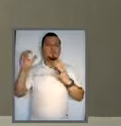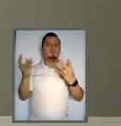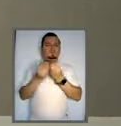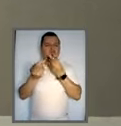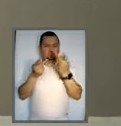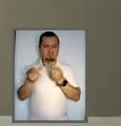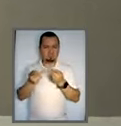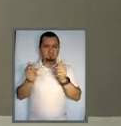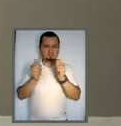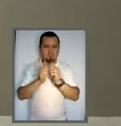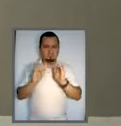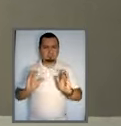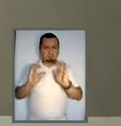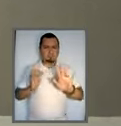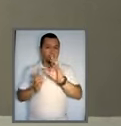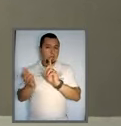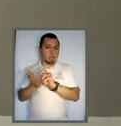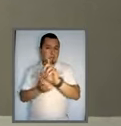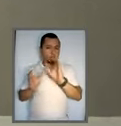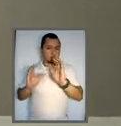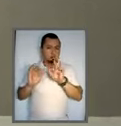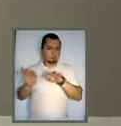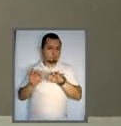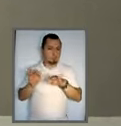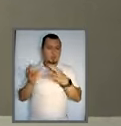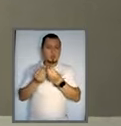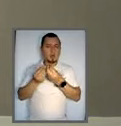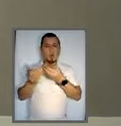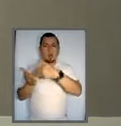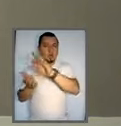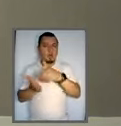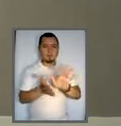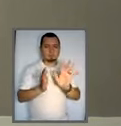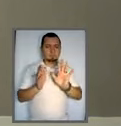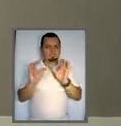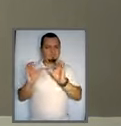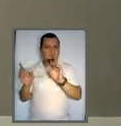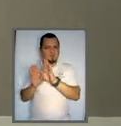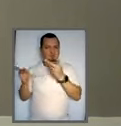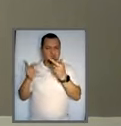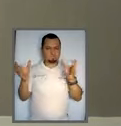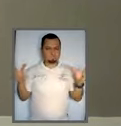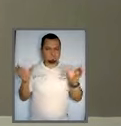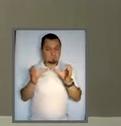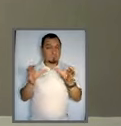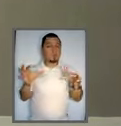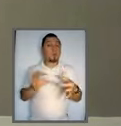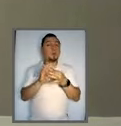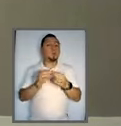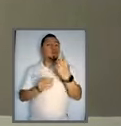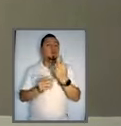le corresponde el preservar, conservar los derechos de los trabajadores de la educación. Y bueno, en las pláticas permanentes que hemos tenido, en las coincidencias que hemos